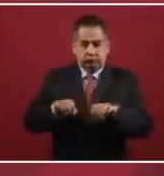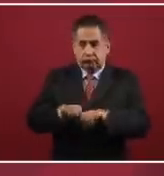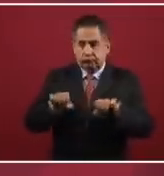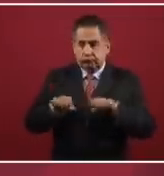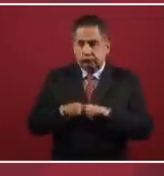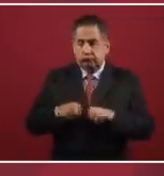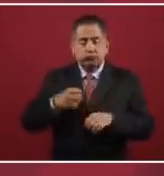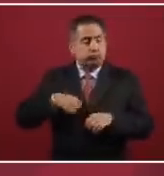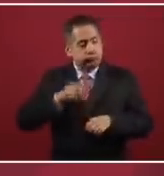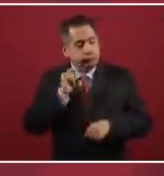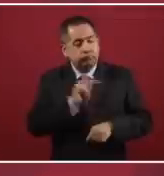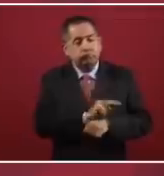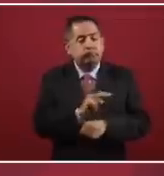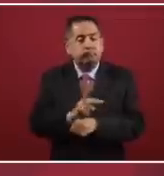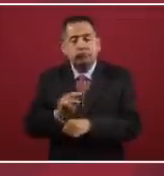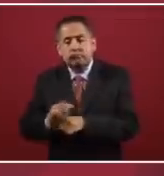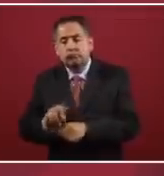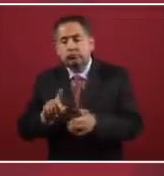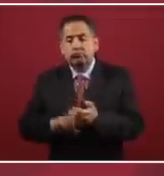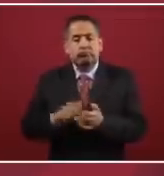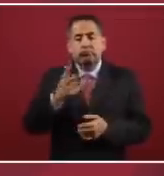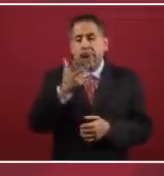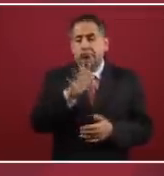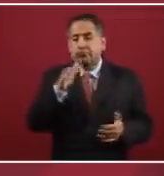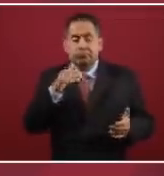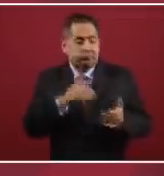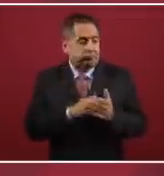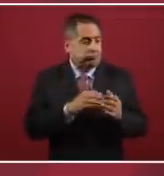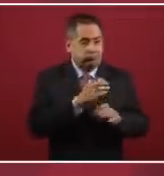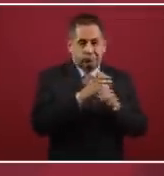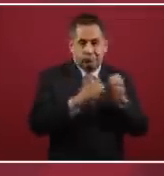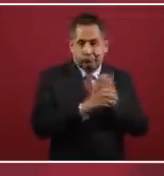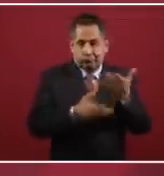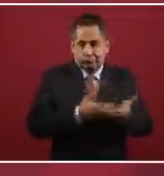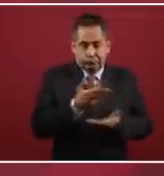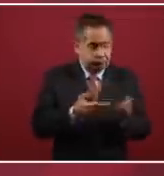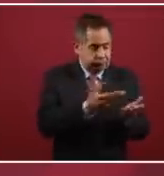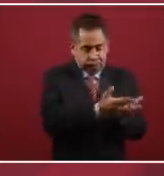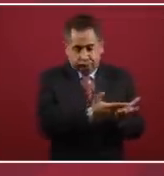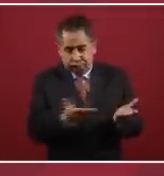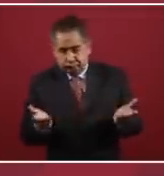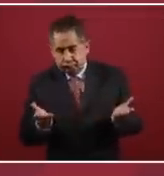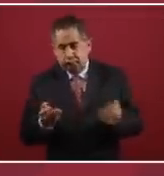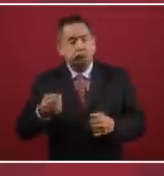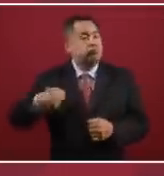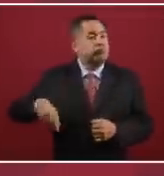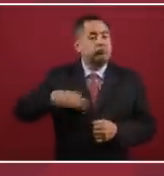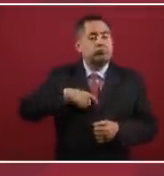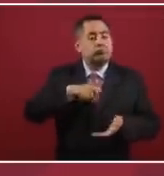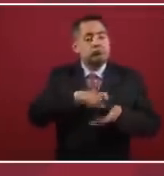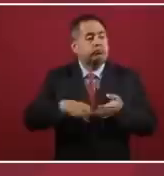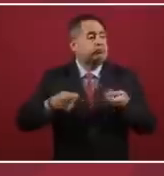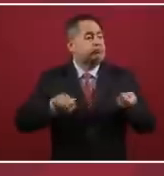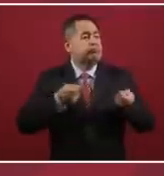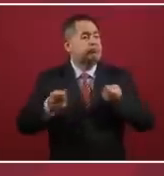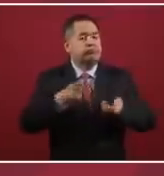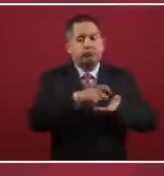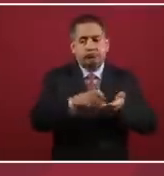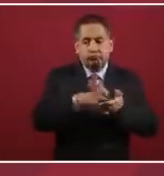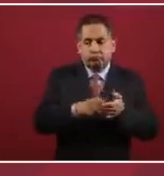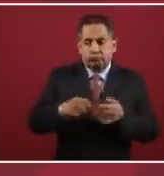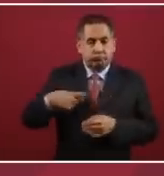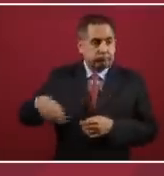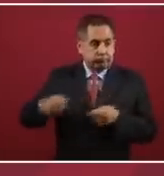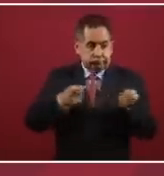nosotros monitoreamos el precio de 10,000 productos y servicios y todos como consumidores somos los reguladores finales